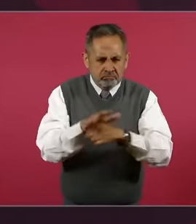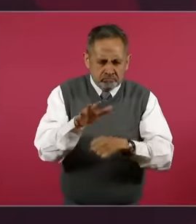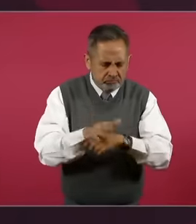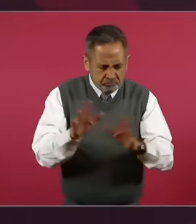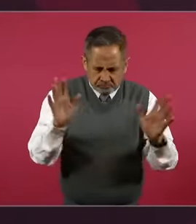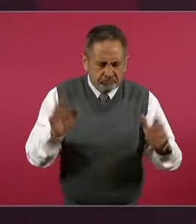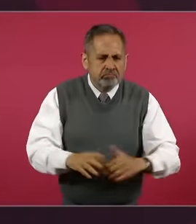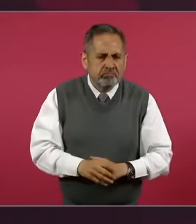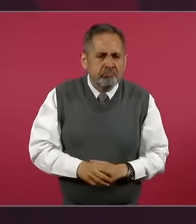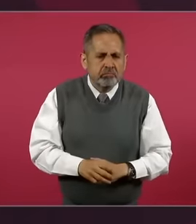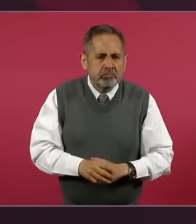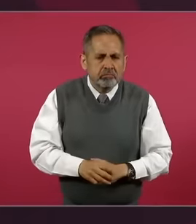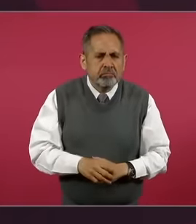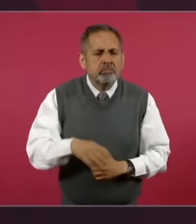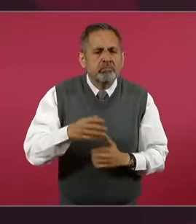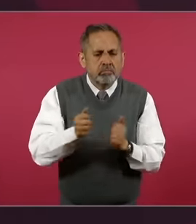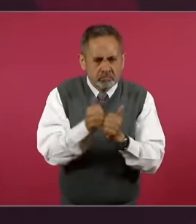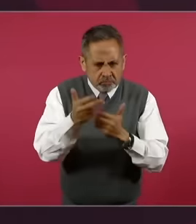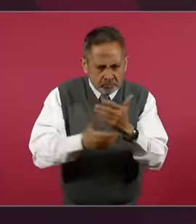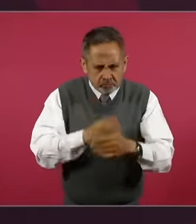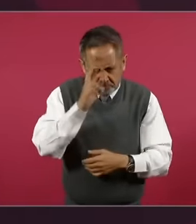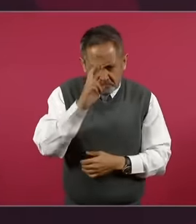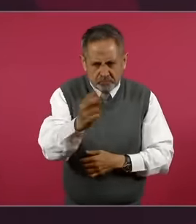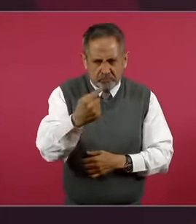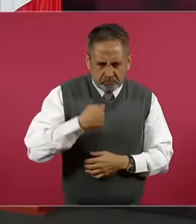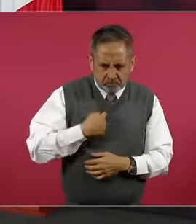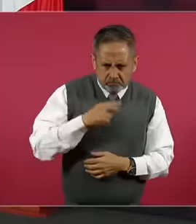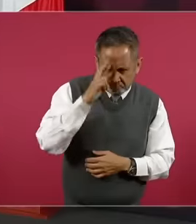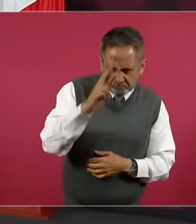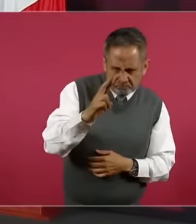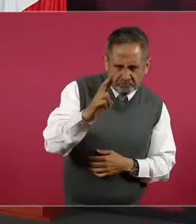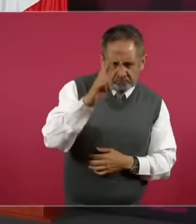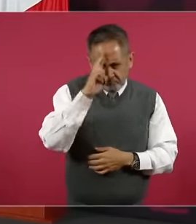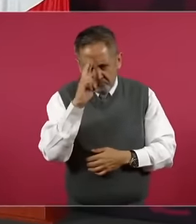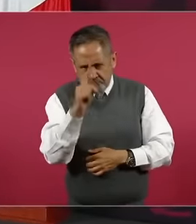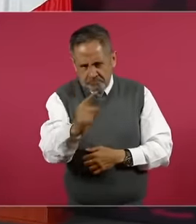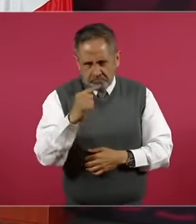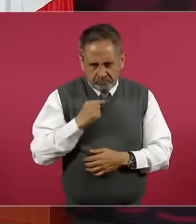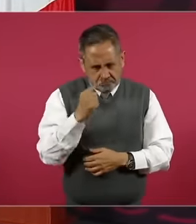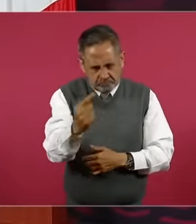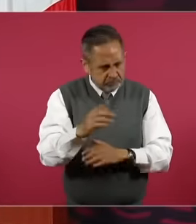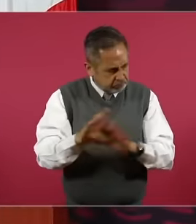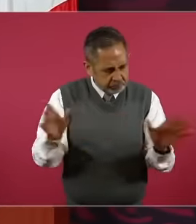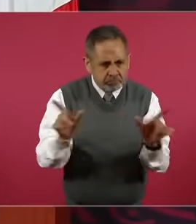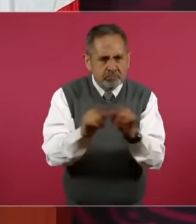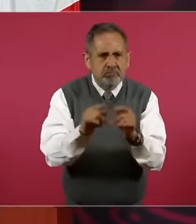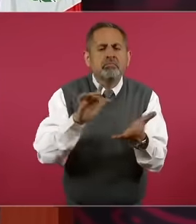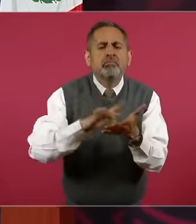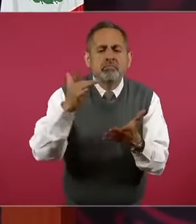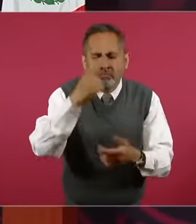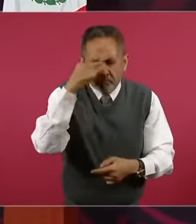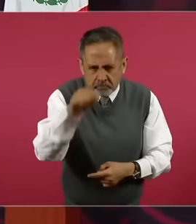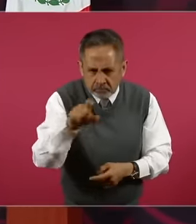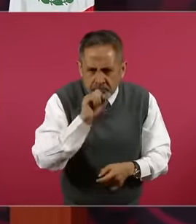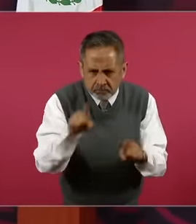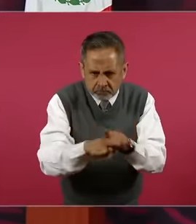y somos respetuosos, ¿no? Sí. De nuestras posturas. Sí, sí. Y gracias a ti